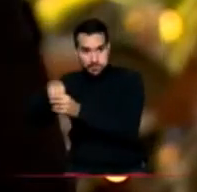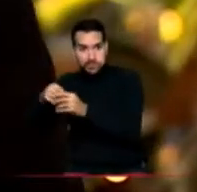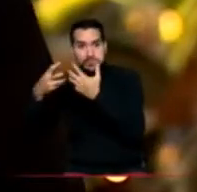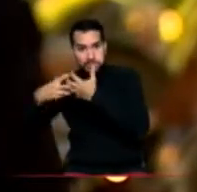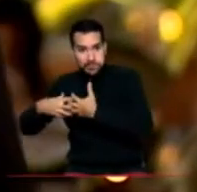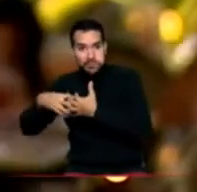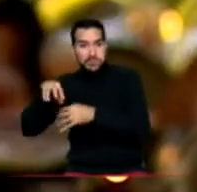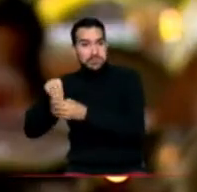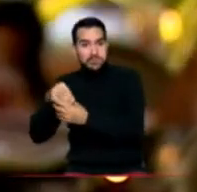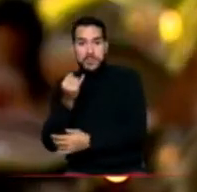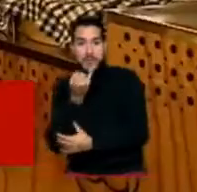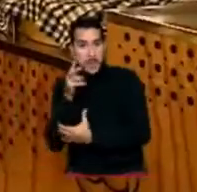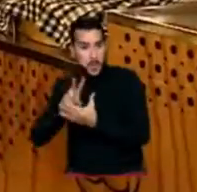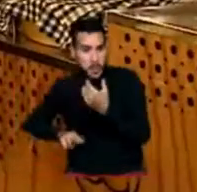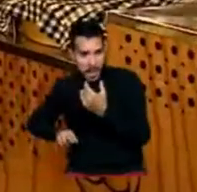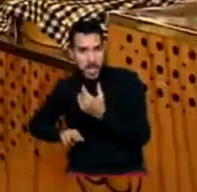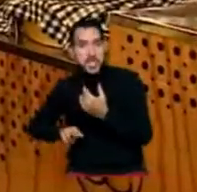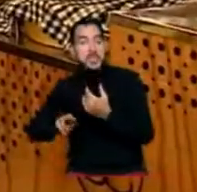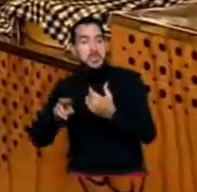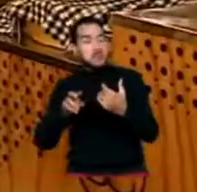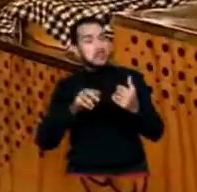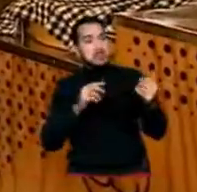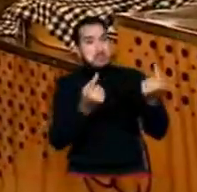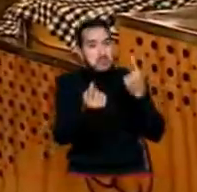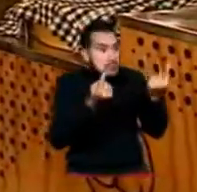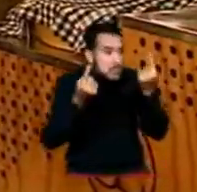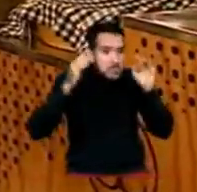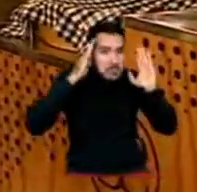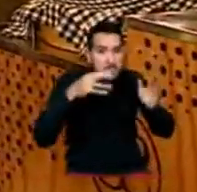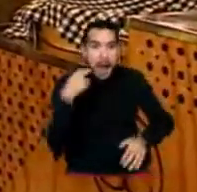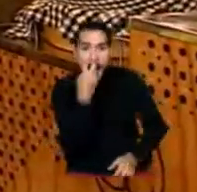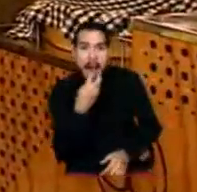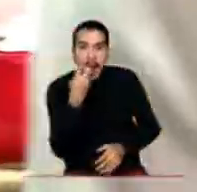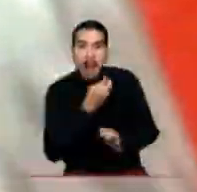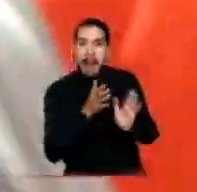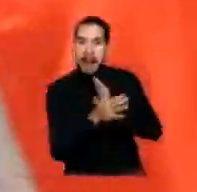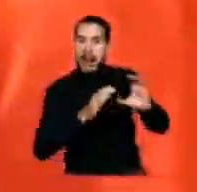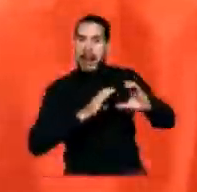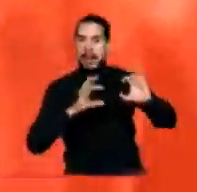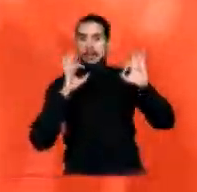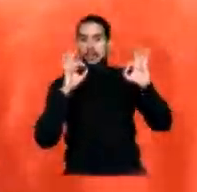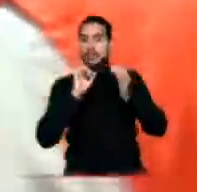capitanes, y también tenemos asesores bilingües, que eso permite pues una mejor comunicación.